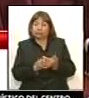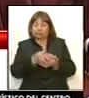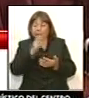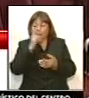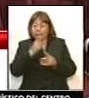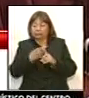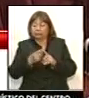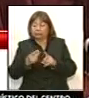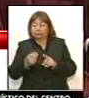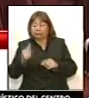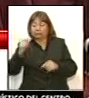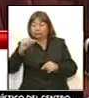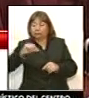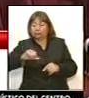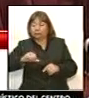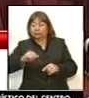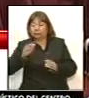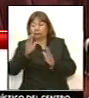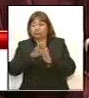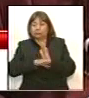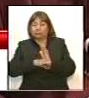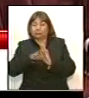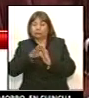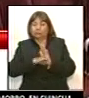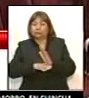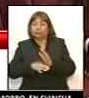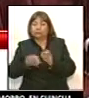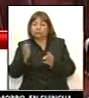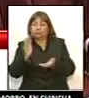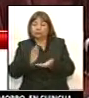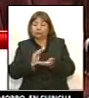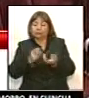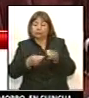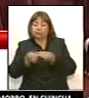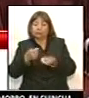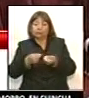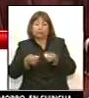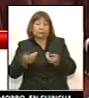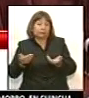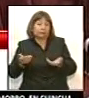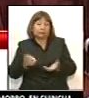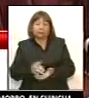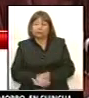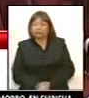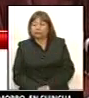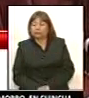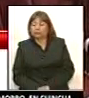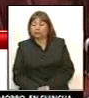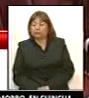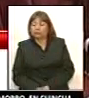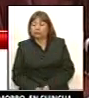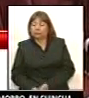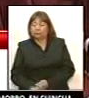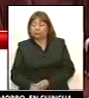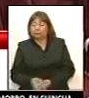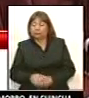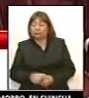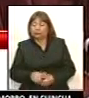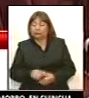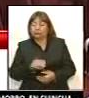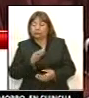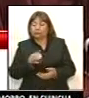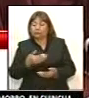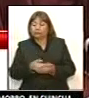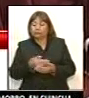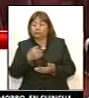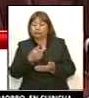a la vez le hace un mal a los que menos tienen, a los pequeños negocios, a los negocios informales, ¿no? Mire usted, yo no sé si es todo, pero en